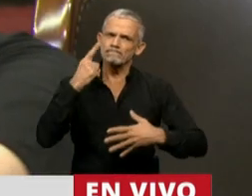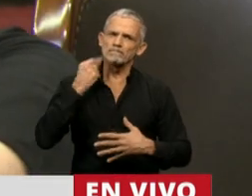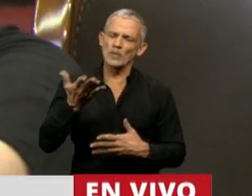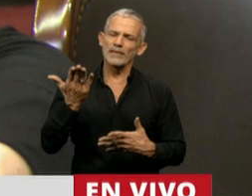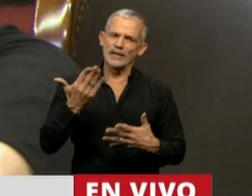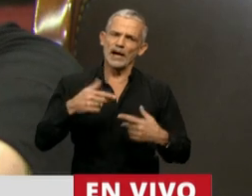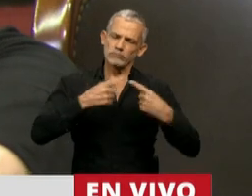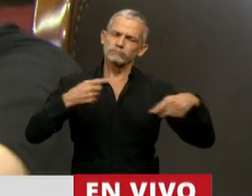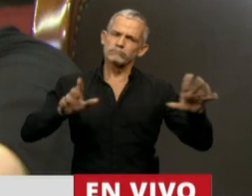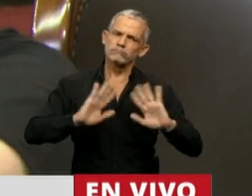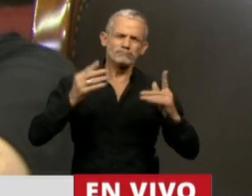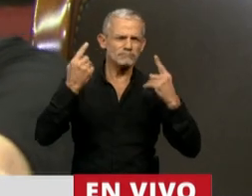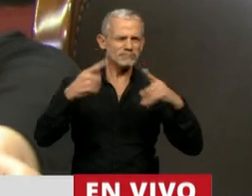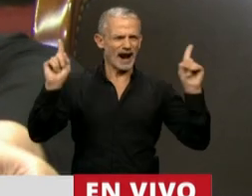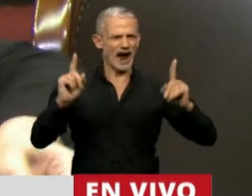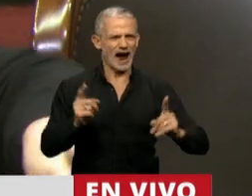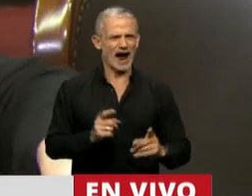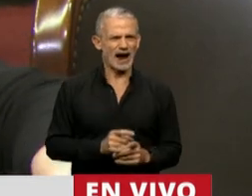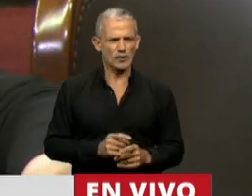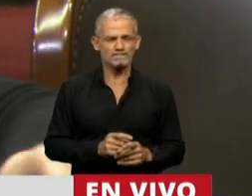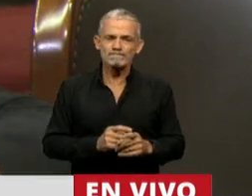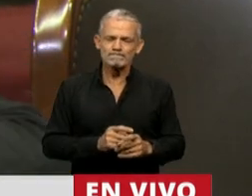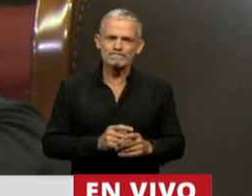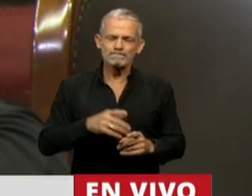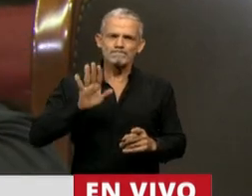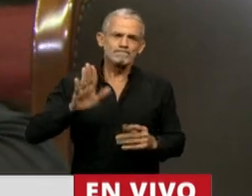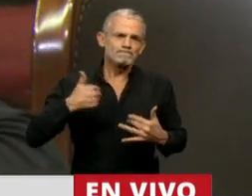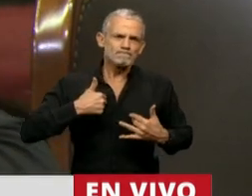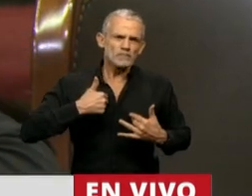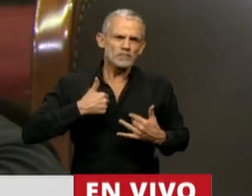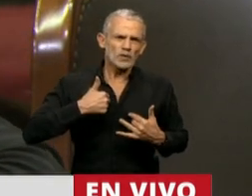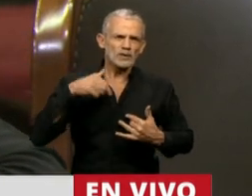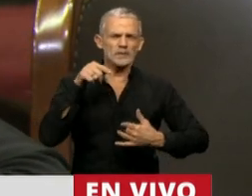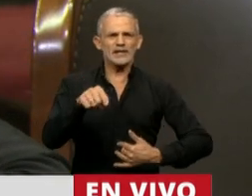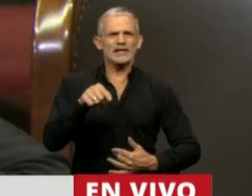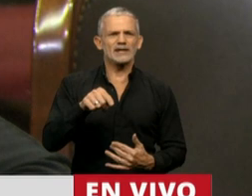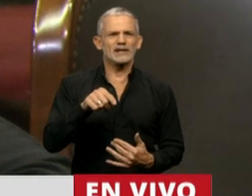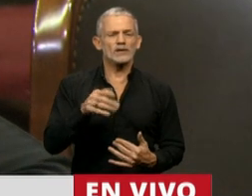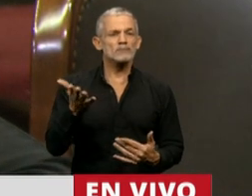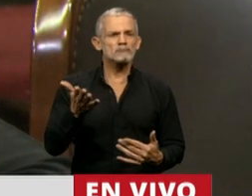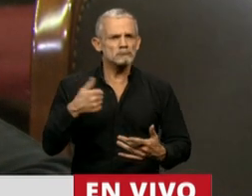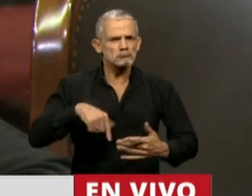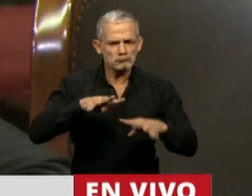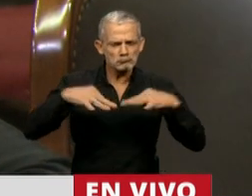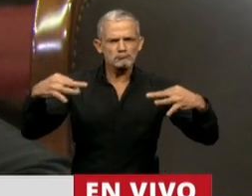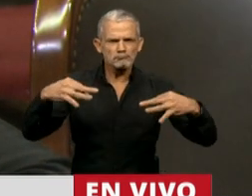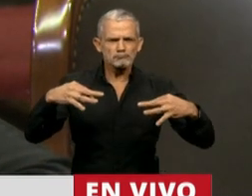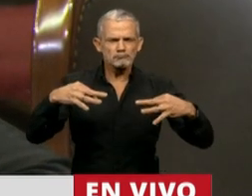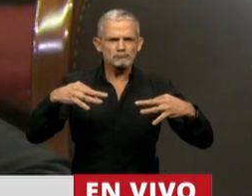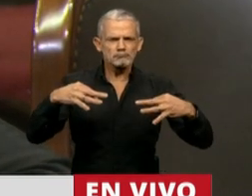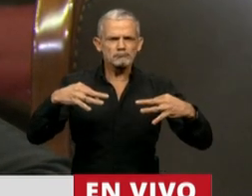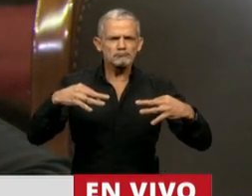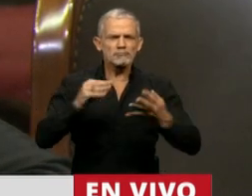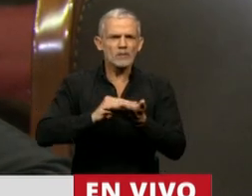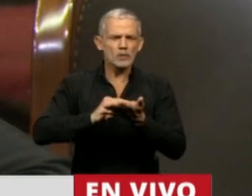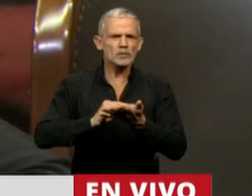con acontecimientos atípicos hemos como cámara adoptado una decisión que estuvo a